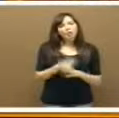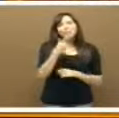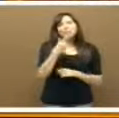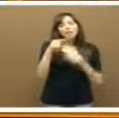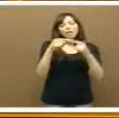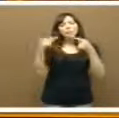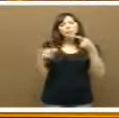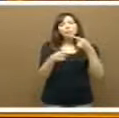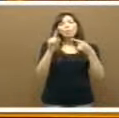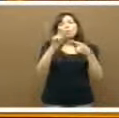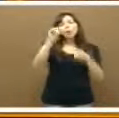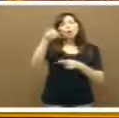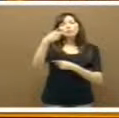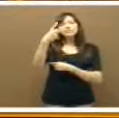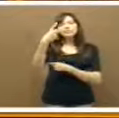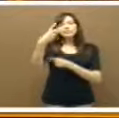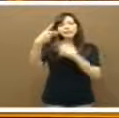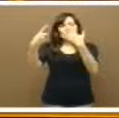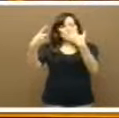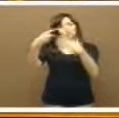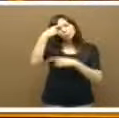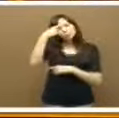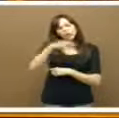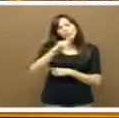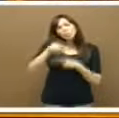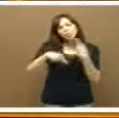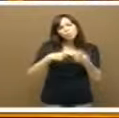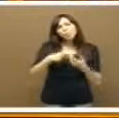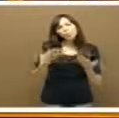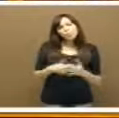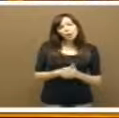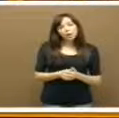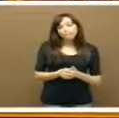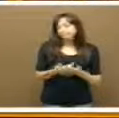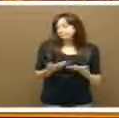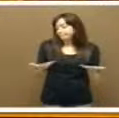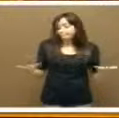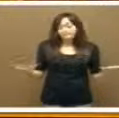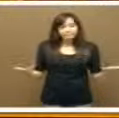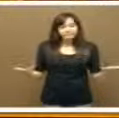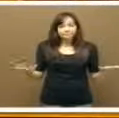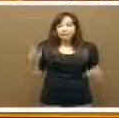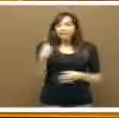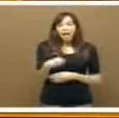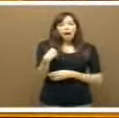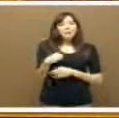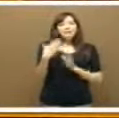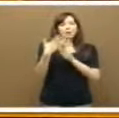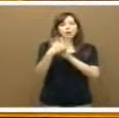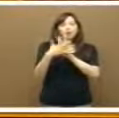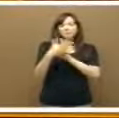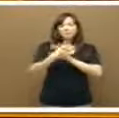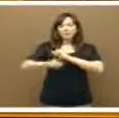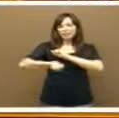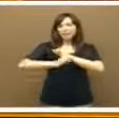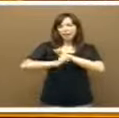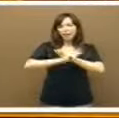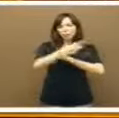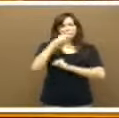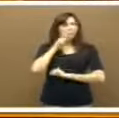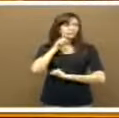,36%? Que se derrumba totalmente la lectura tramposa que